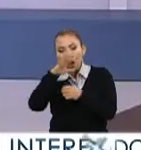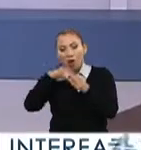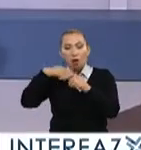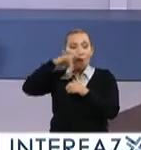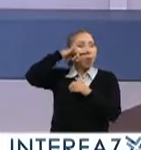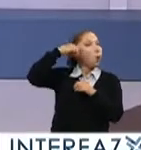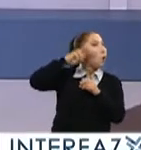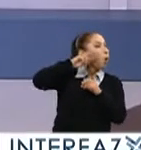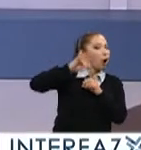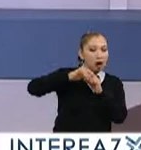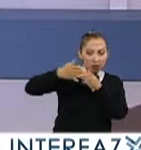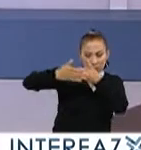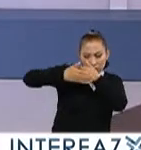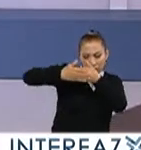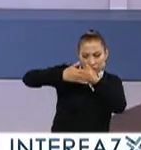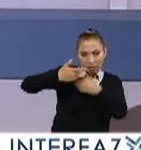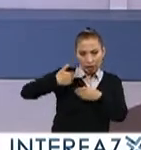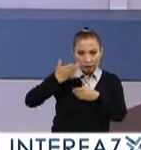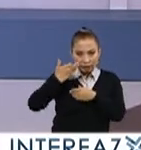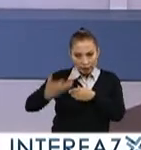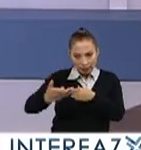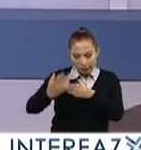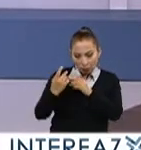vista y a corta distancia.